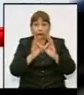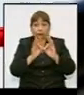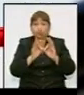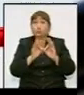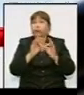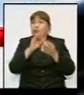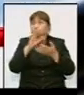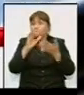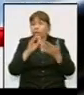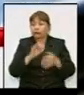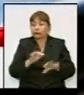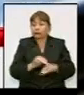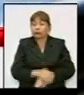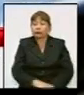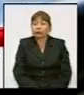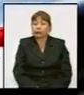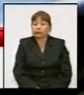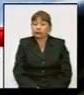ciberespacio.